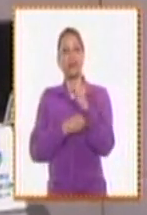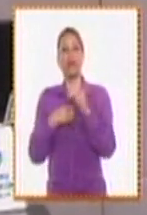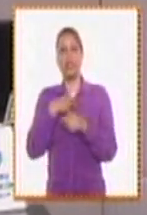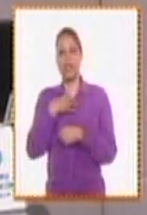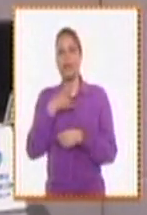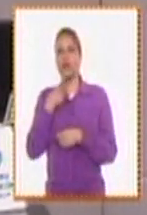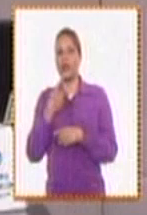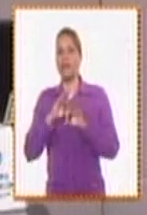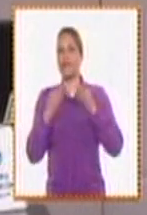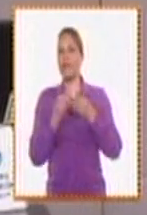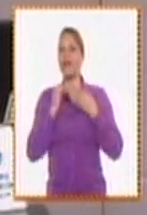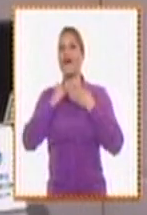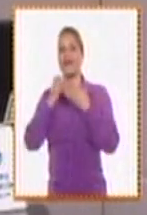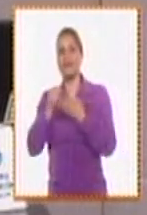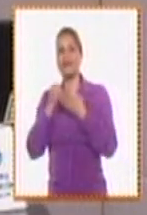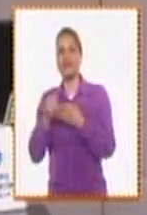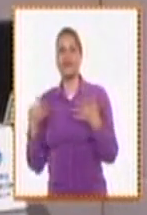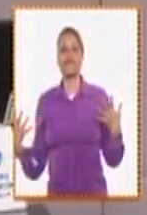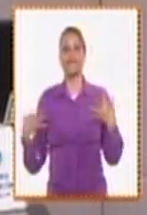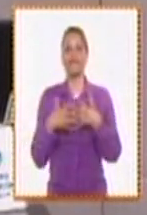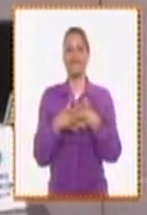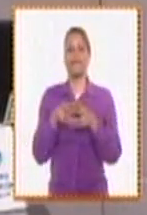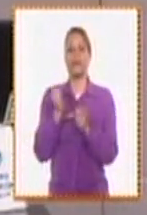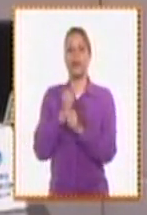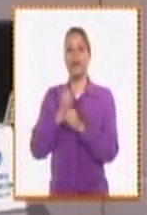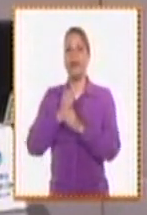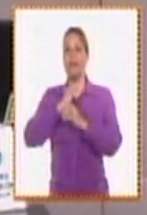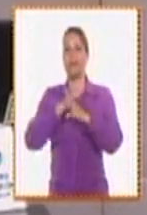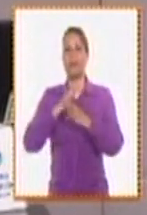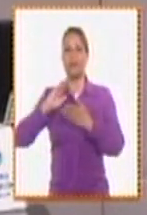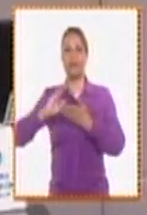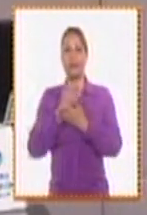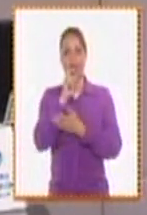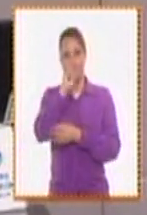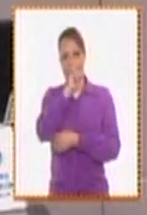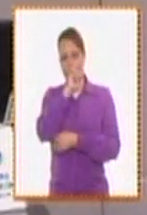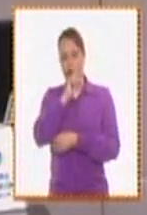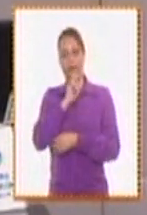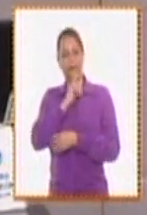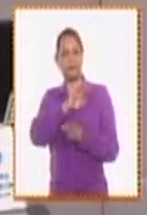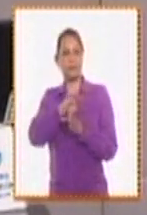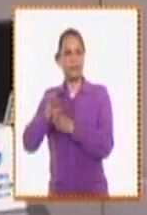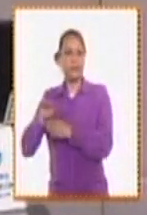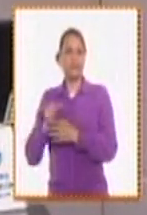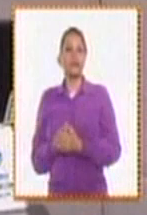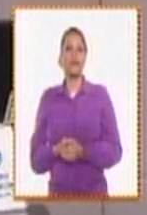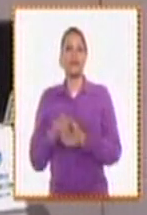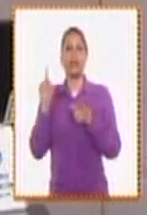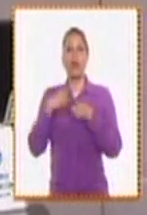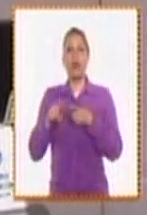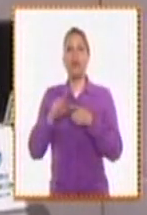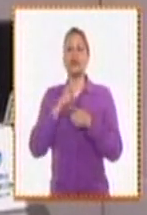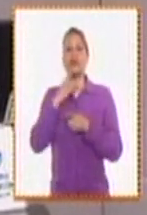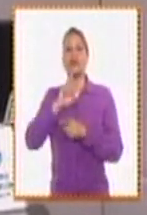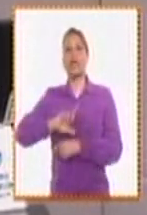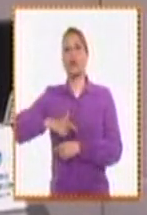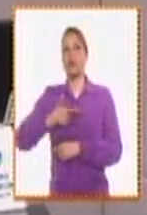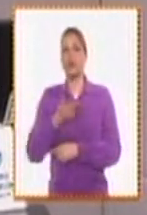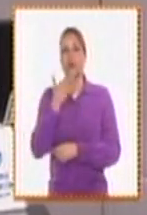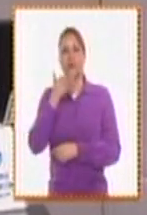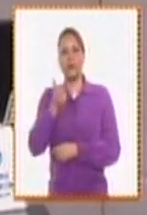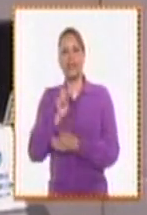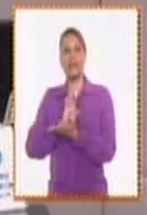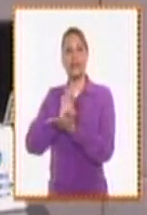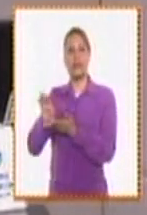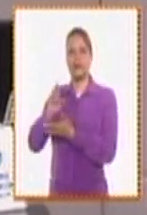seguir trabajando en este ámbito. Y tenemos varios retos gigantescos. En primer lugar, contribuir a la elevación de la cultura de rechazo